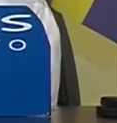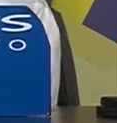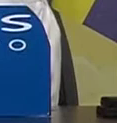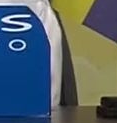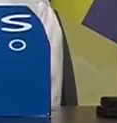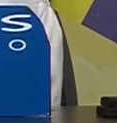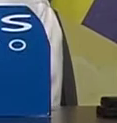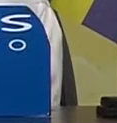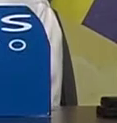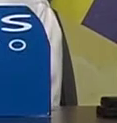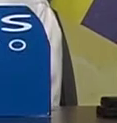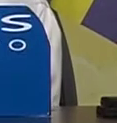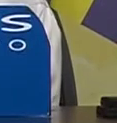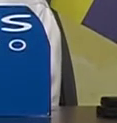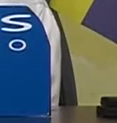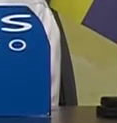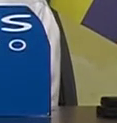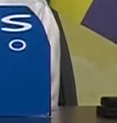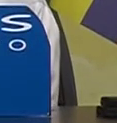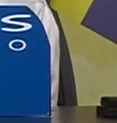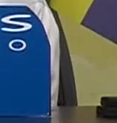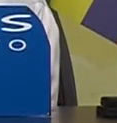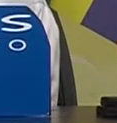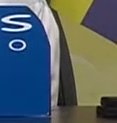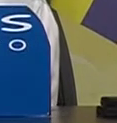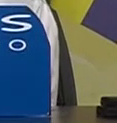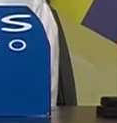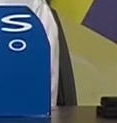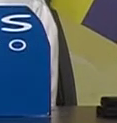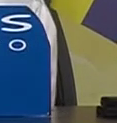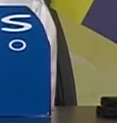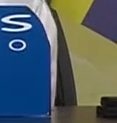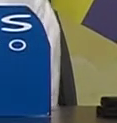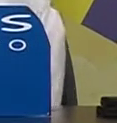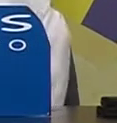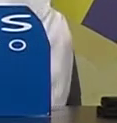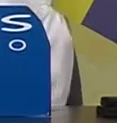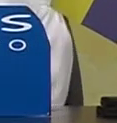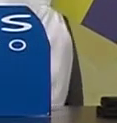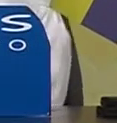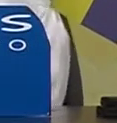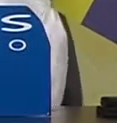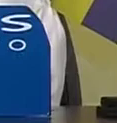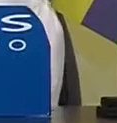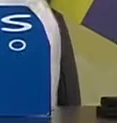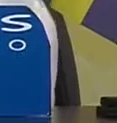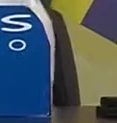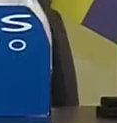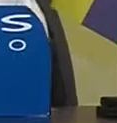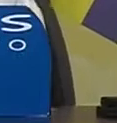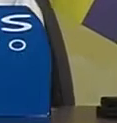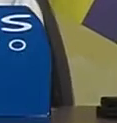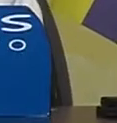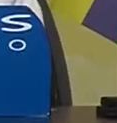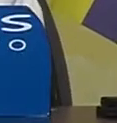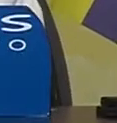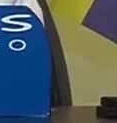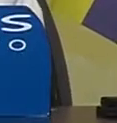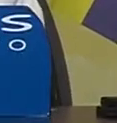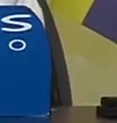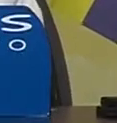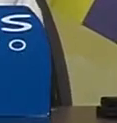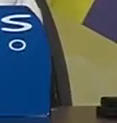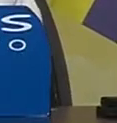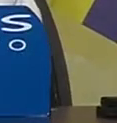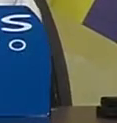haya mendigo de en medio de ti, porque Jehová te bendecirá con abundancia